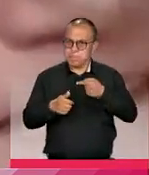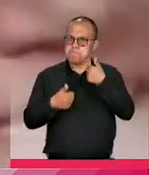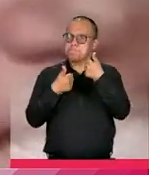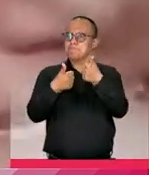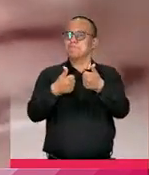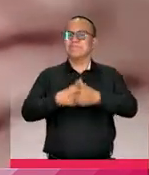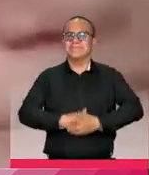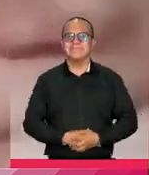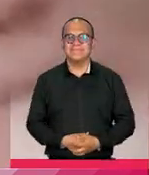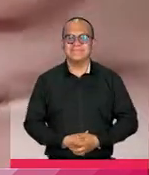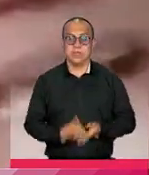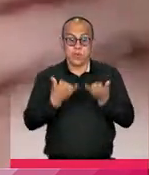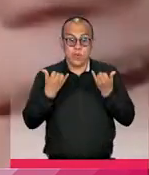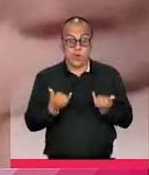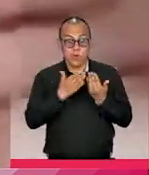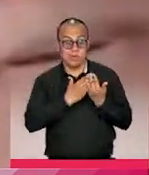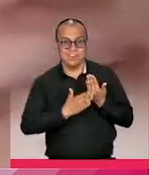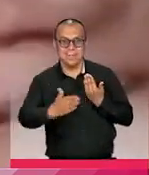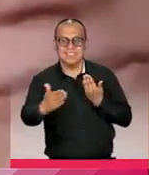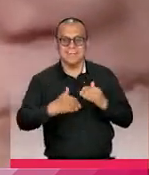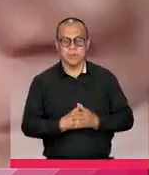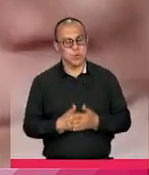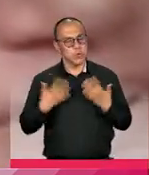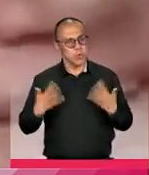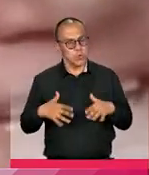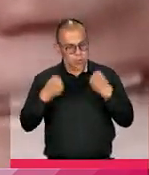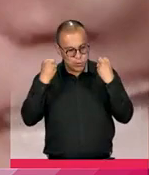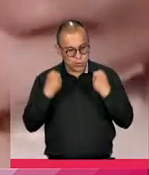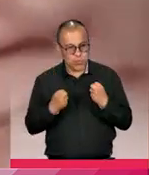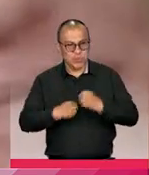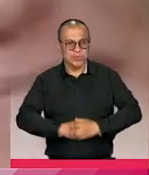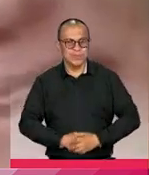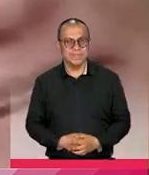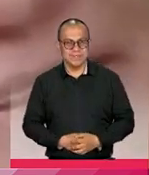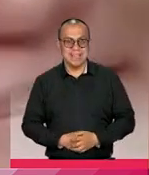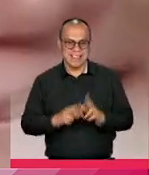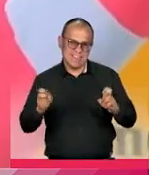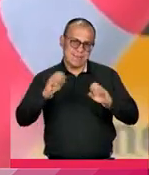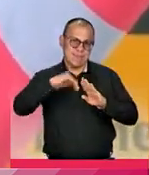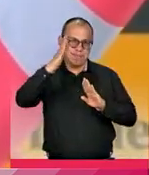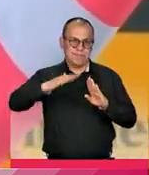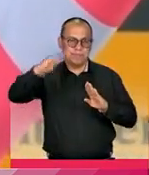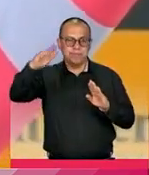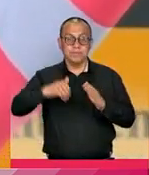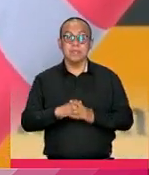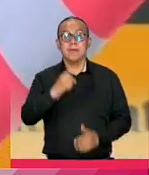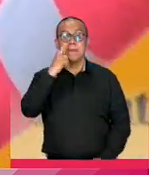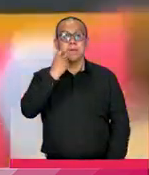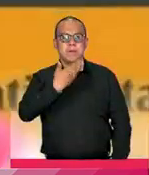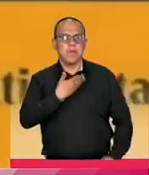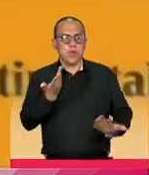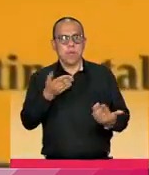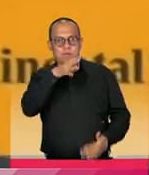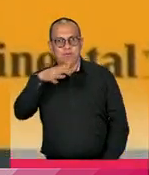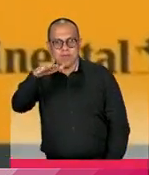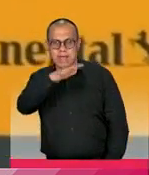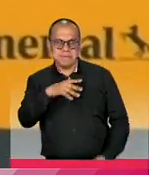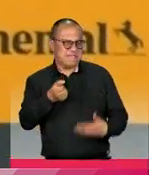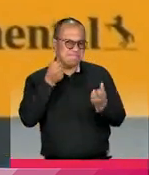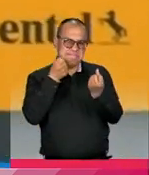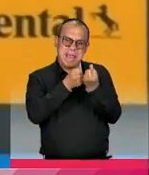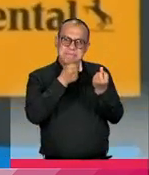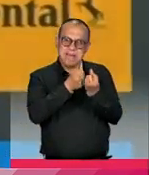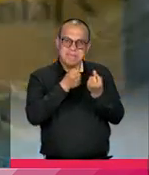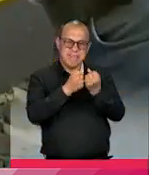bien y que ya desde hoy empezaba lo duro, que era la montaña. Sus padres siguen en el campo y desde allí no dejan de